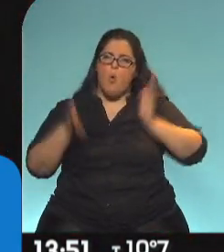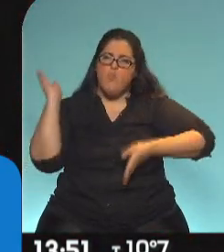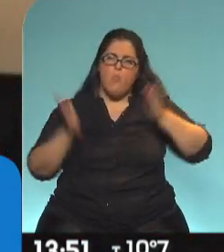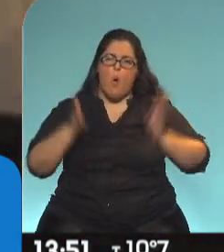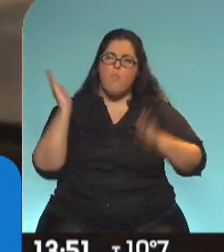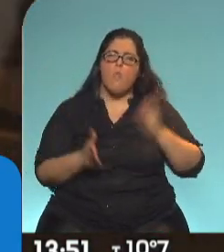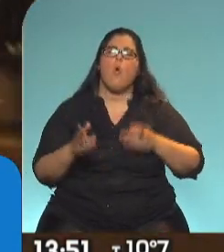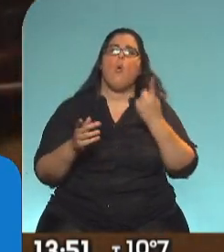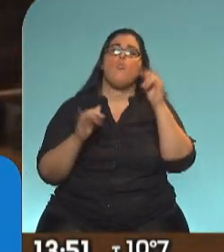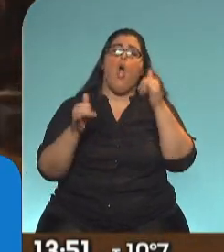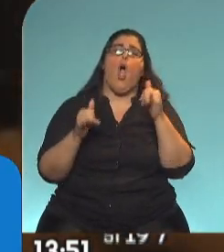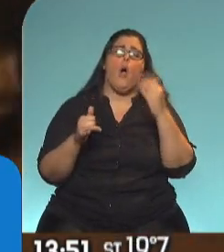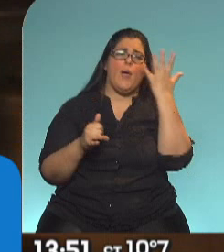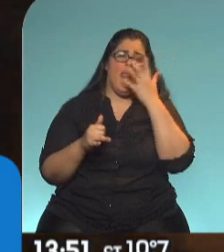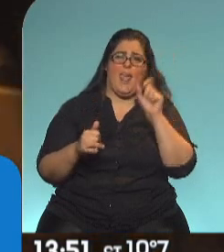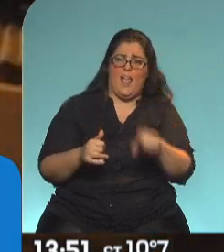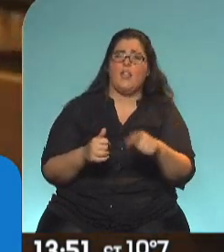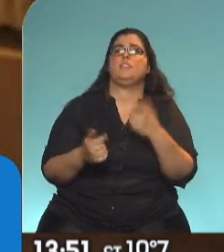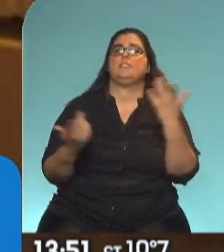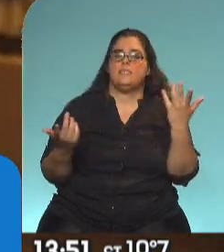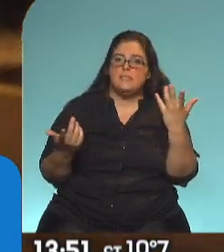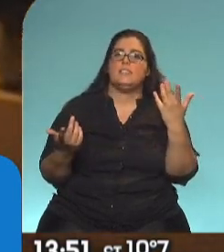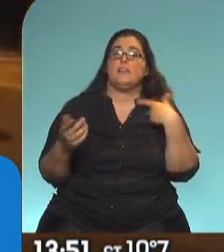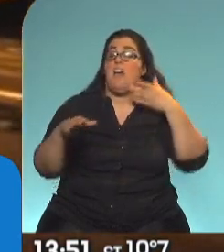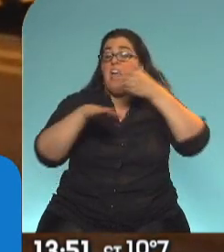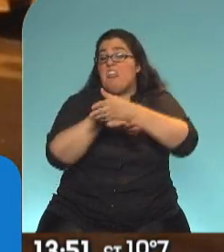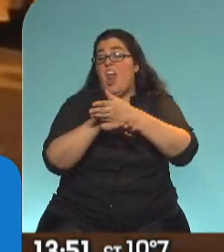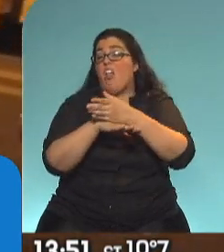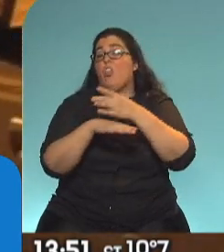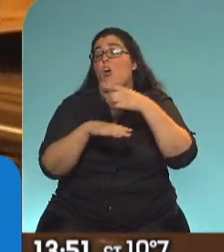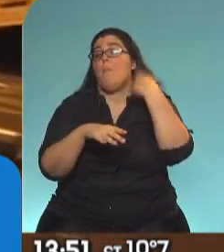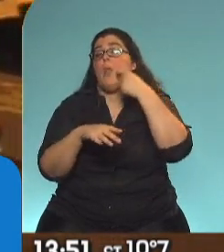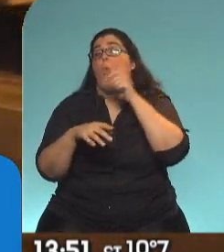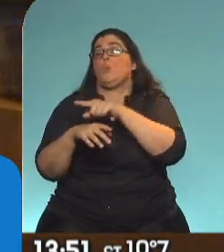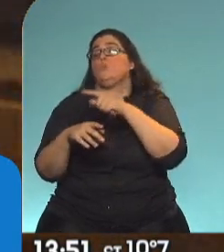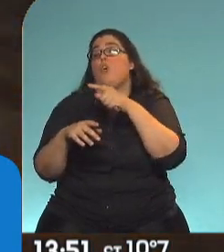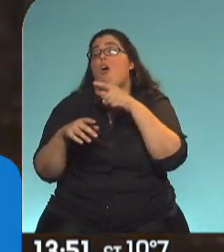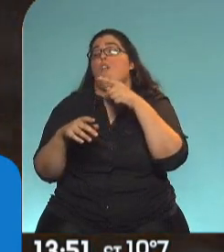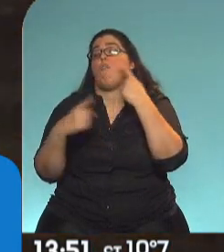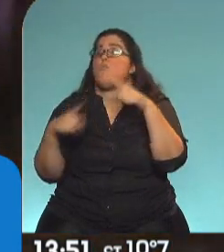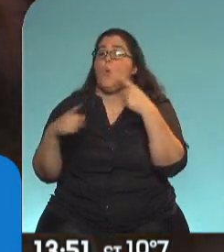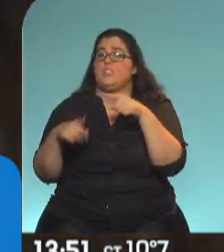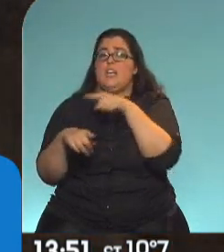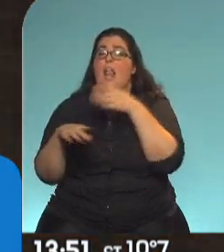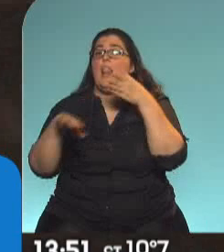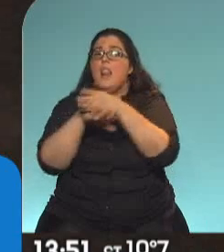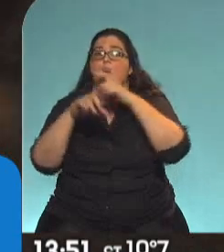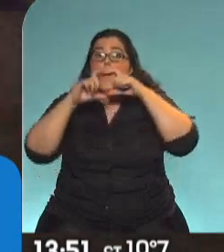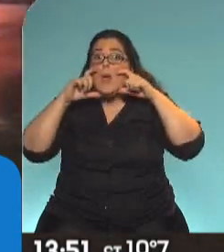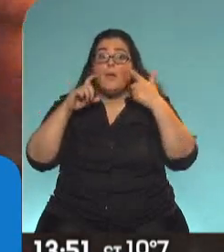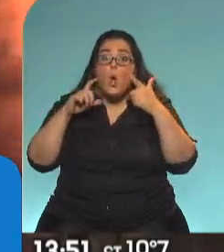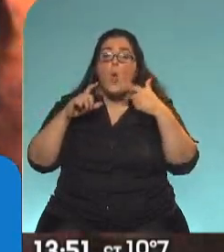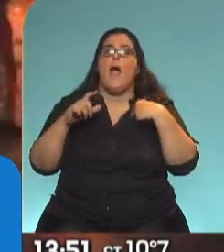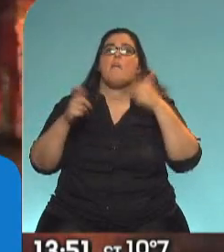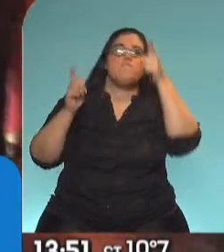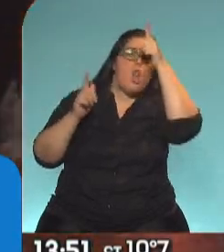un joven negro que estaba ingresando a su productor, era productor musical, sí. Estaba ingresando a su lugar, no tenía el barbijo puesto, le gritaron,